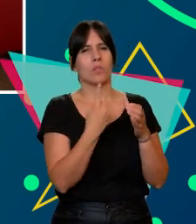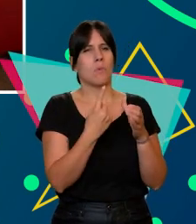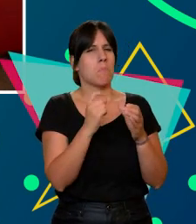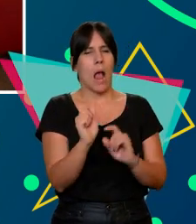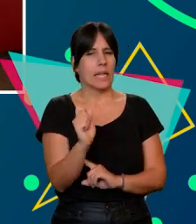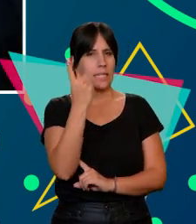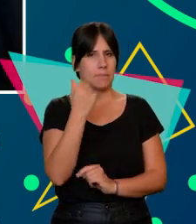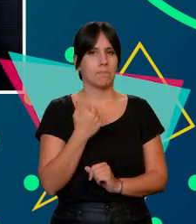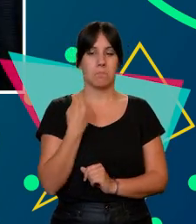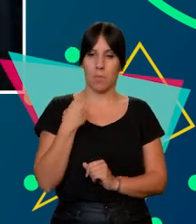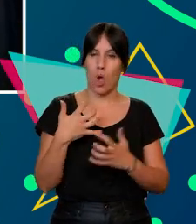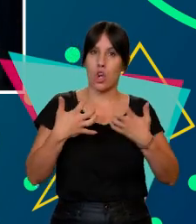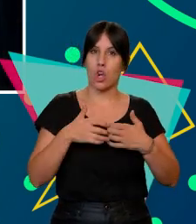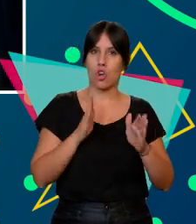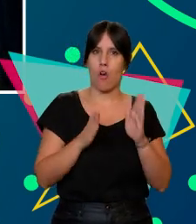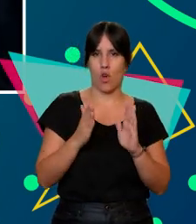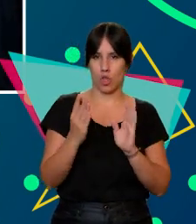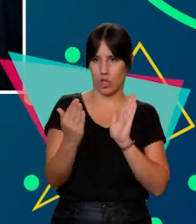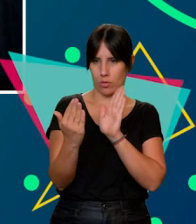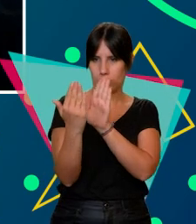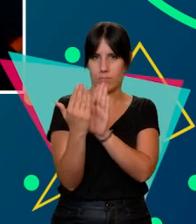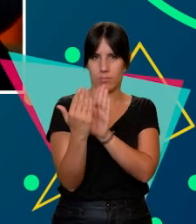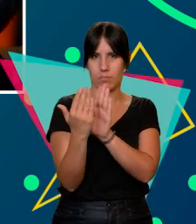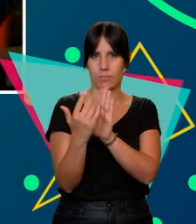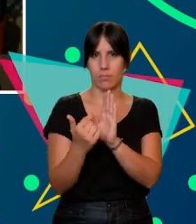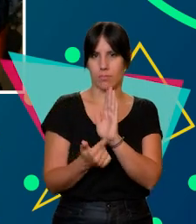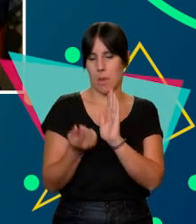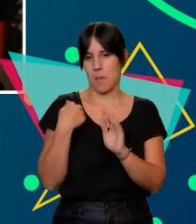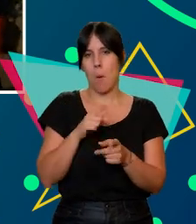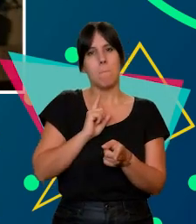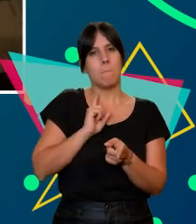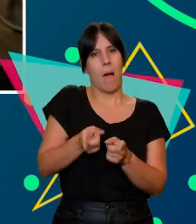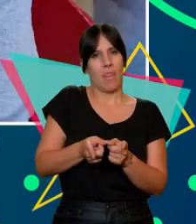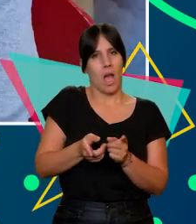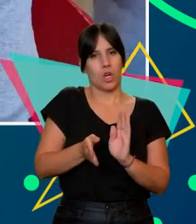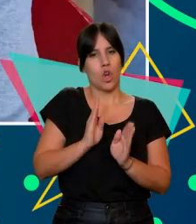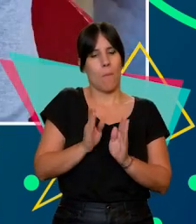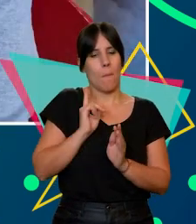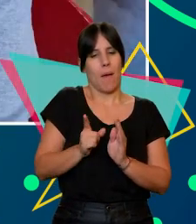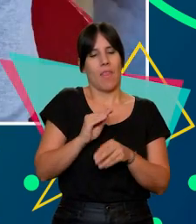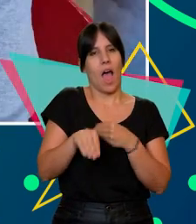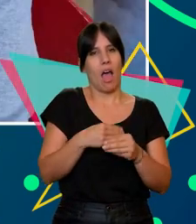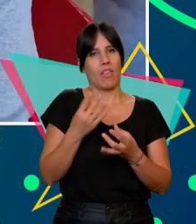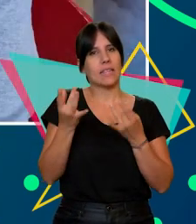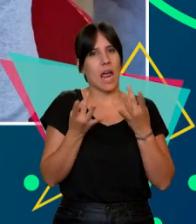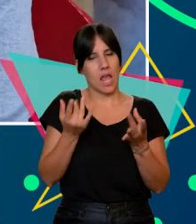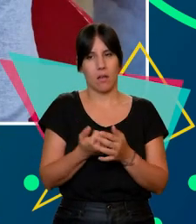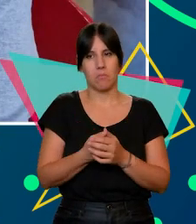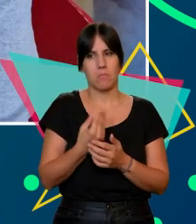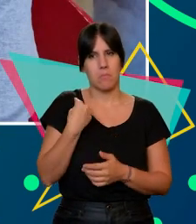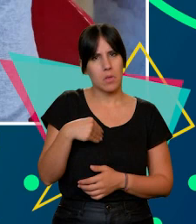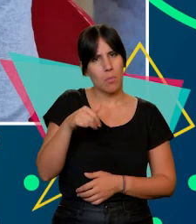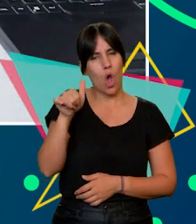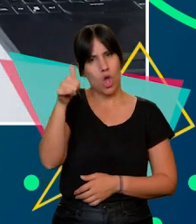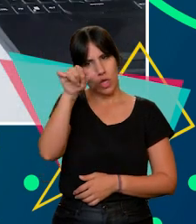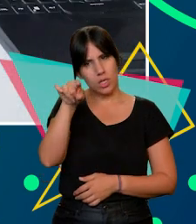Le pusimos como el robot delante, ejecutamos que el robot hiciese las tareas igual que con los otros niños, y este chico, aunque